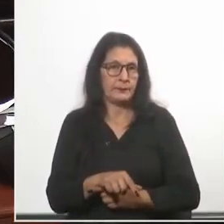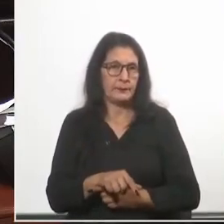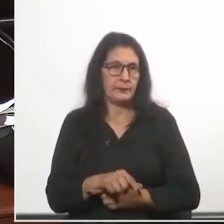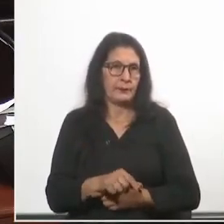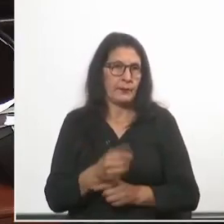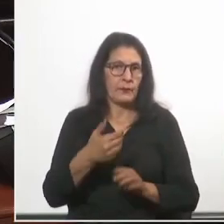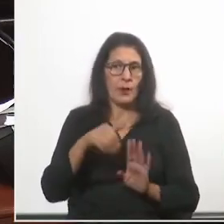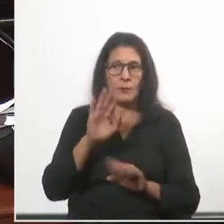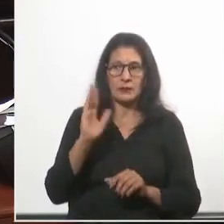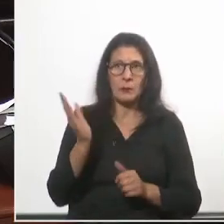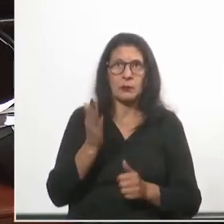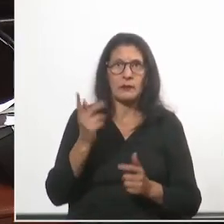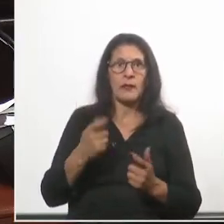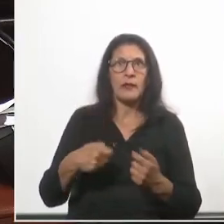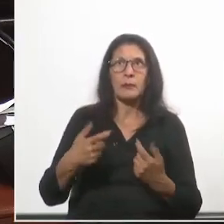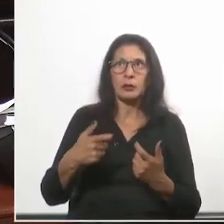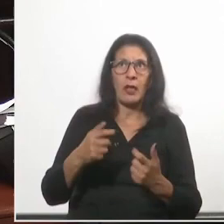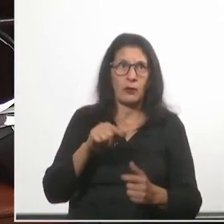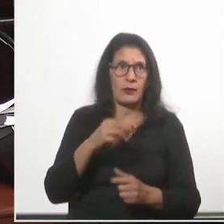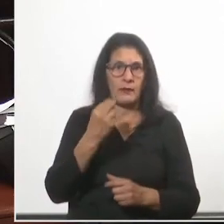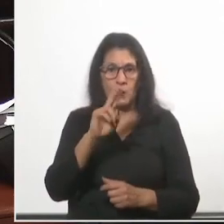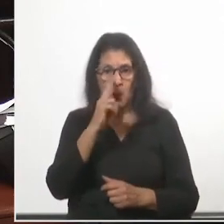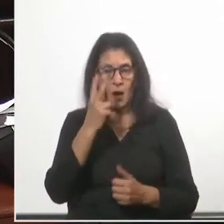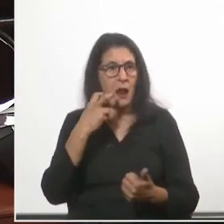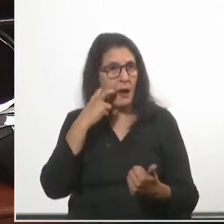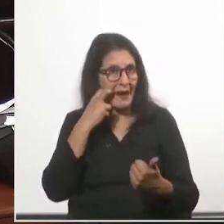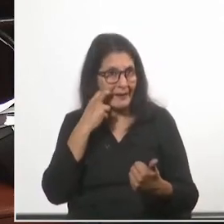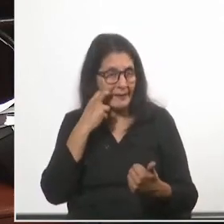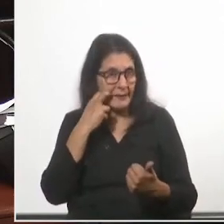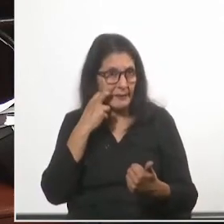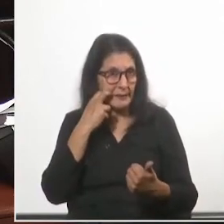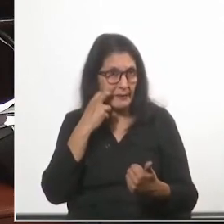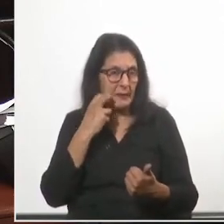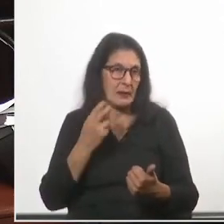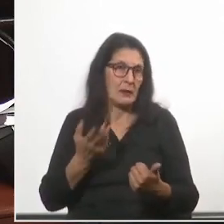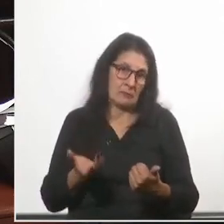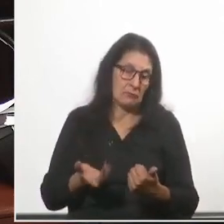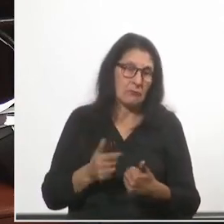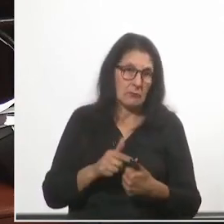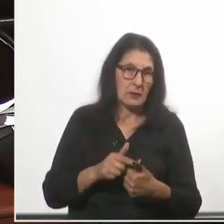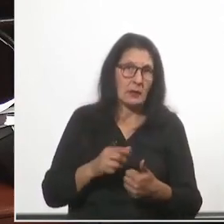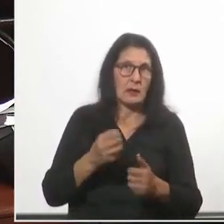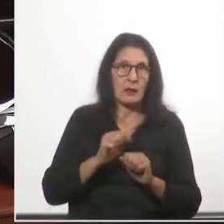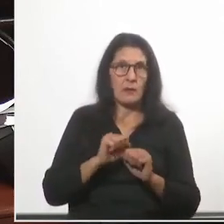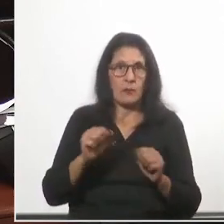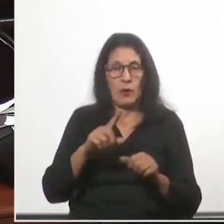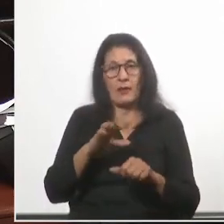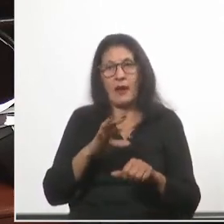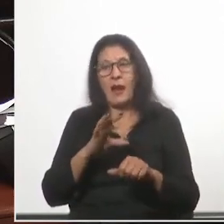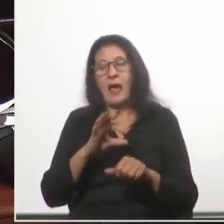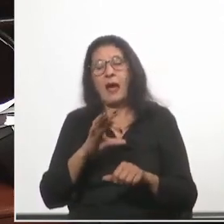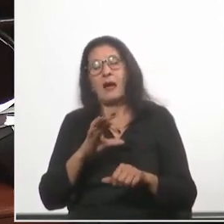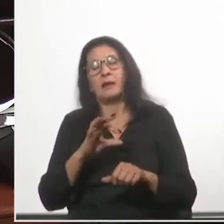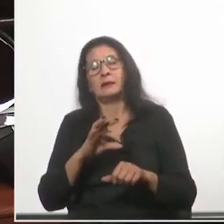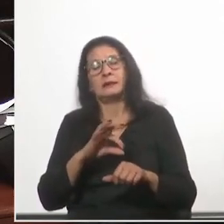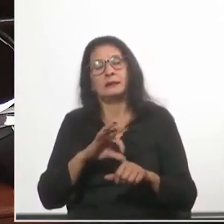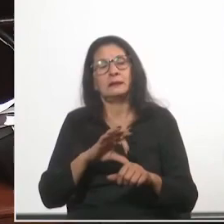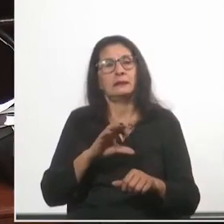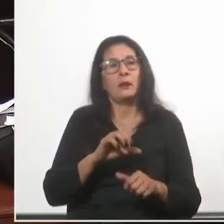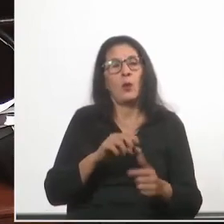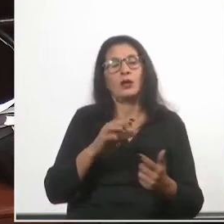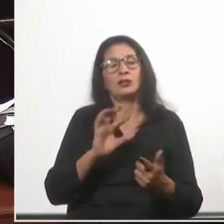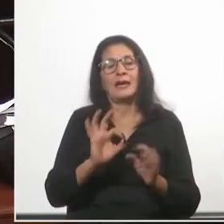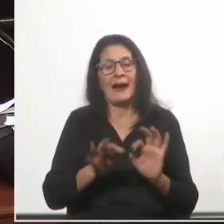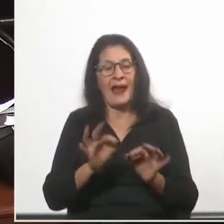los mayores productos exportables del Uruguay, ¿no? La carne, que quizás la desplace la celulosa, los lácteos y los